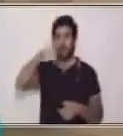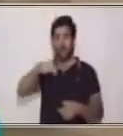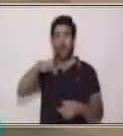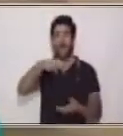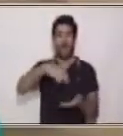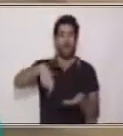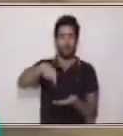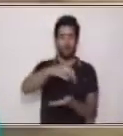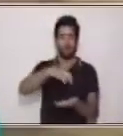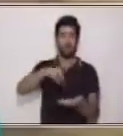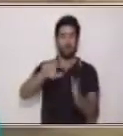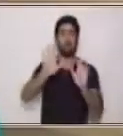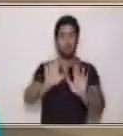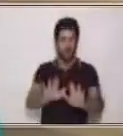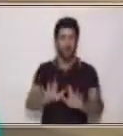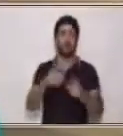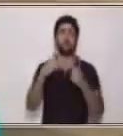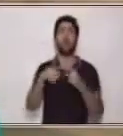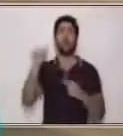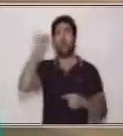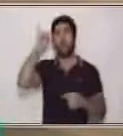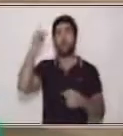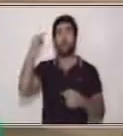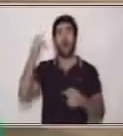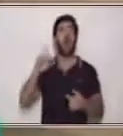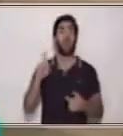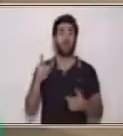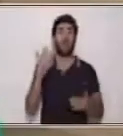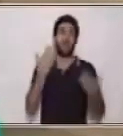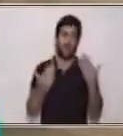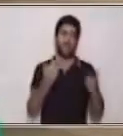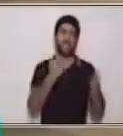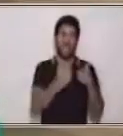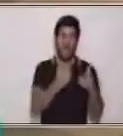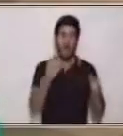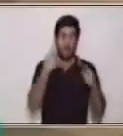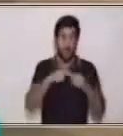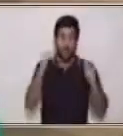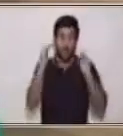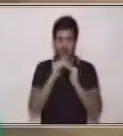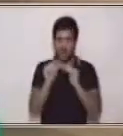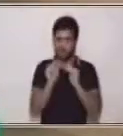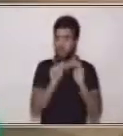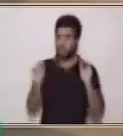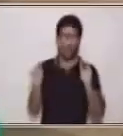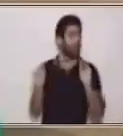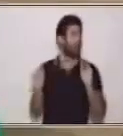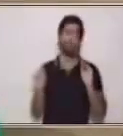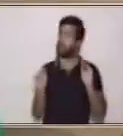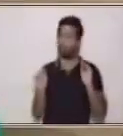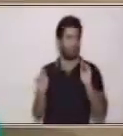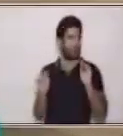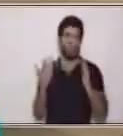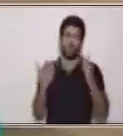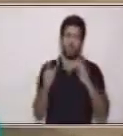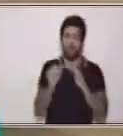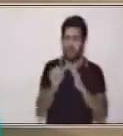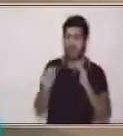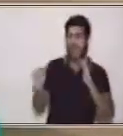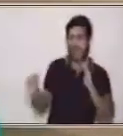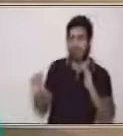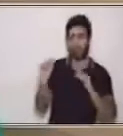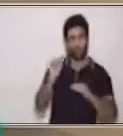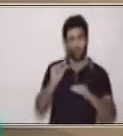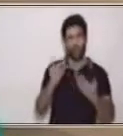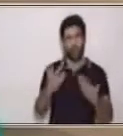vaca? Puede ser que también esté cerca, pero no tan cerca. Ahora bien, un kilómetro